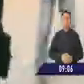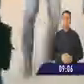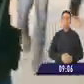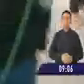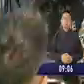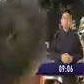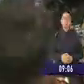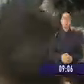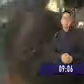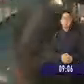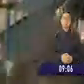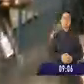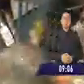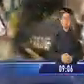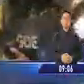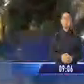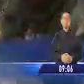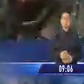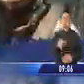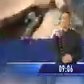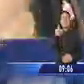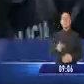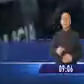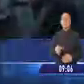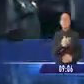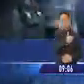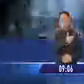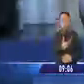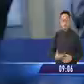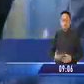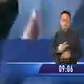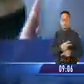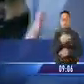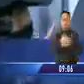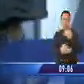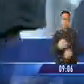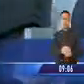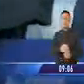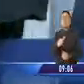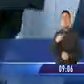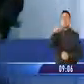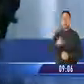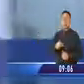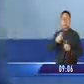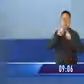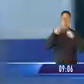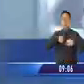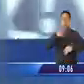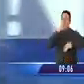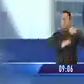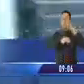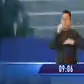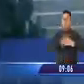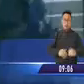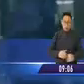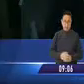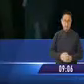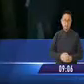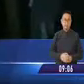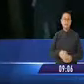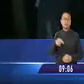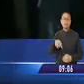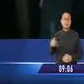Entre los gritos y confesiones de inocencia, el presidente de la judicatura y otros implicados en el caso Metástasis